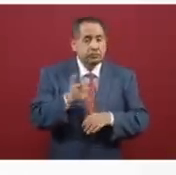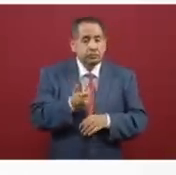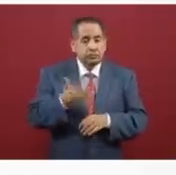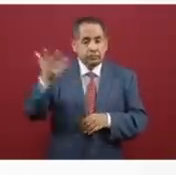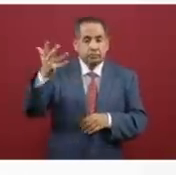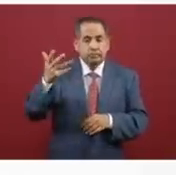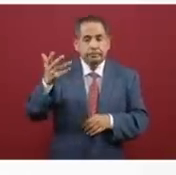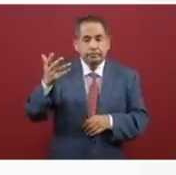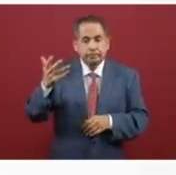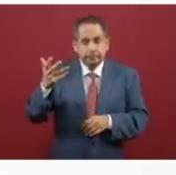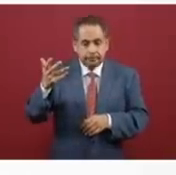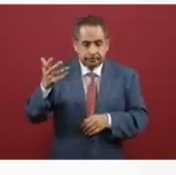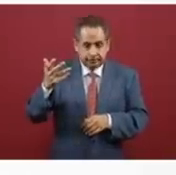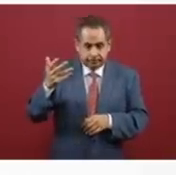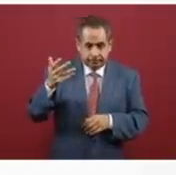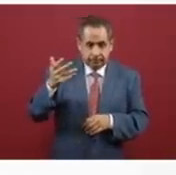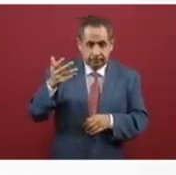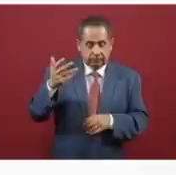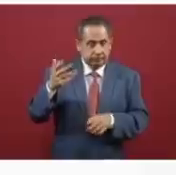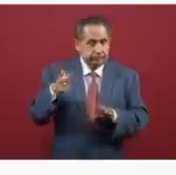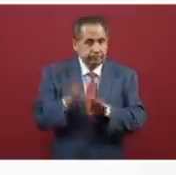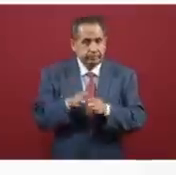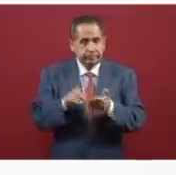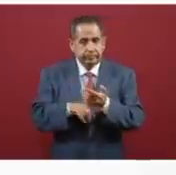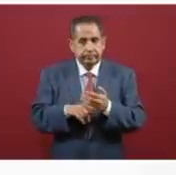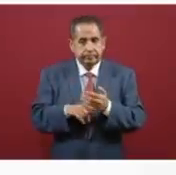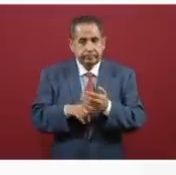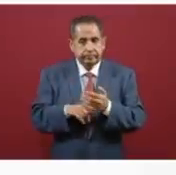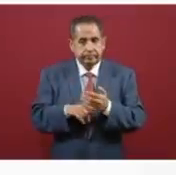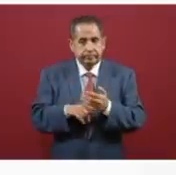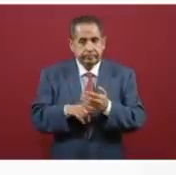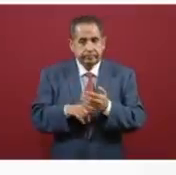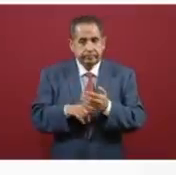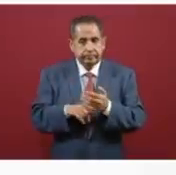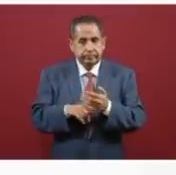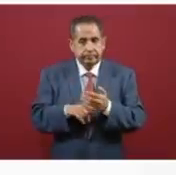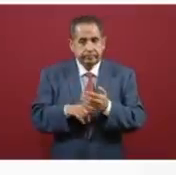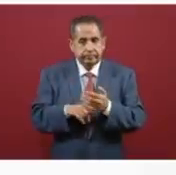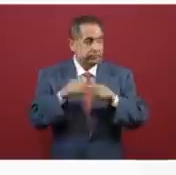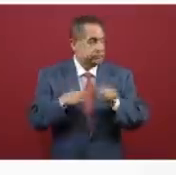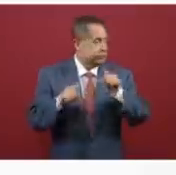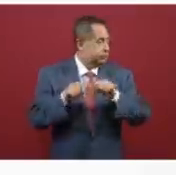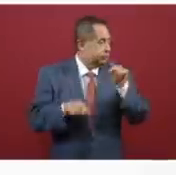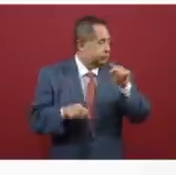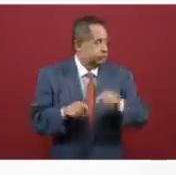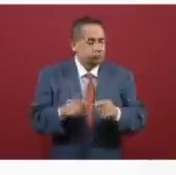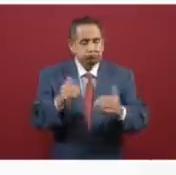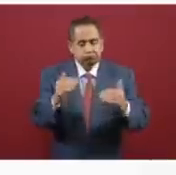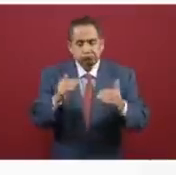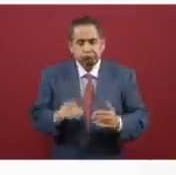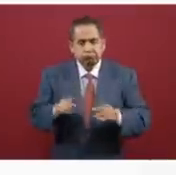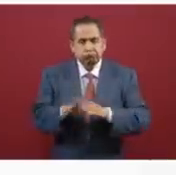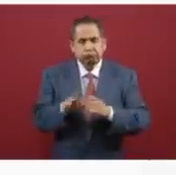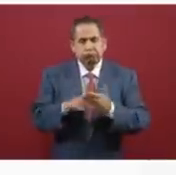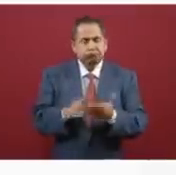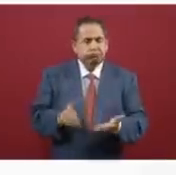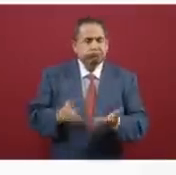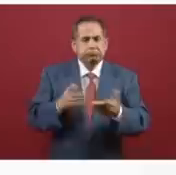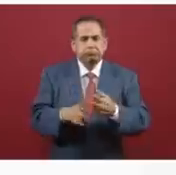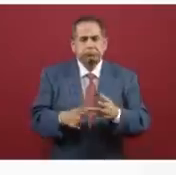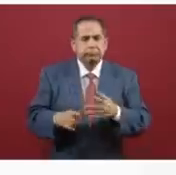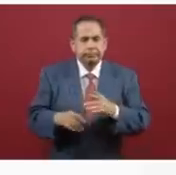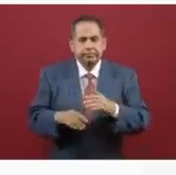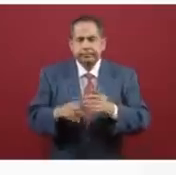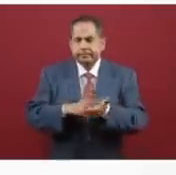más caro el combustible un diferencial de 2 pesos con 33 centavos para dar el precio al público de